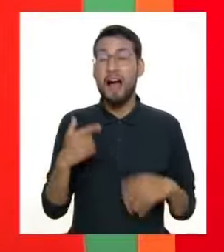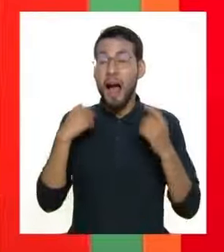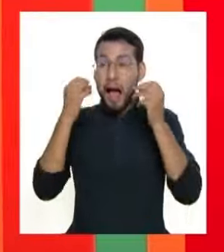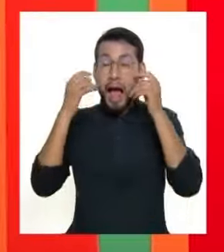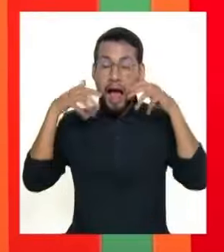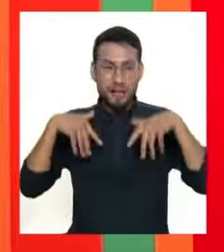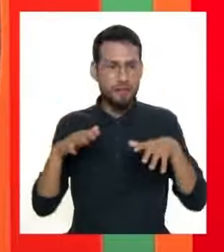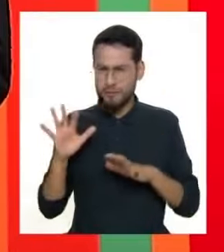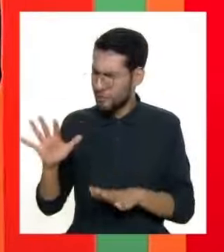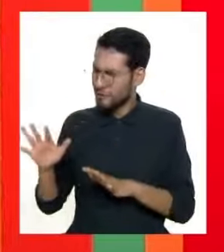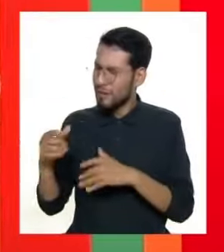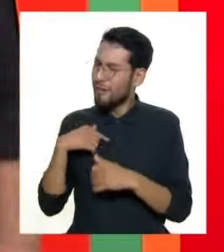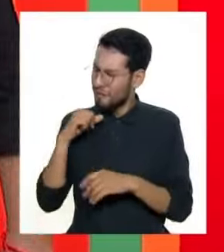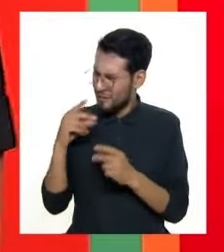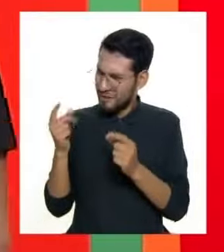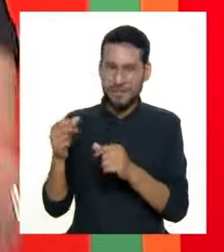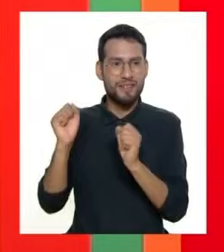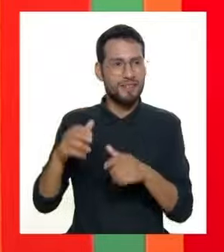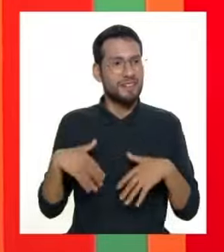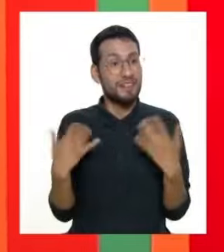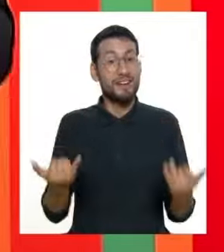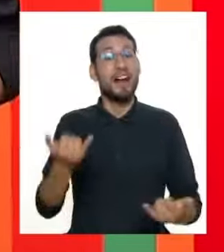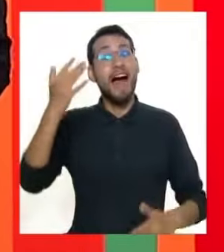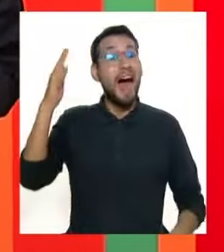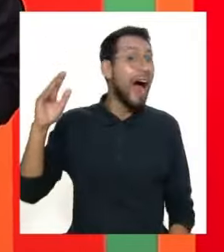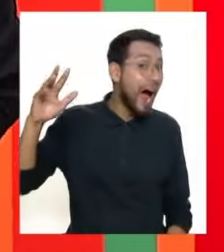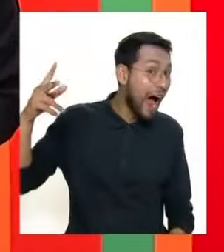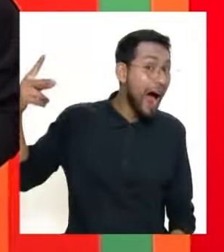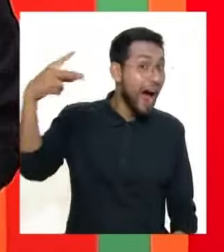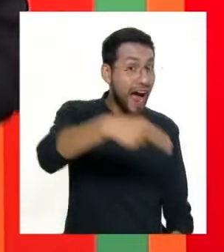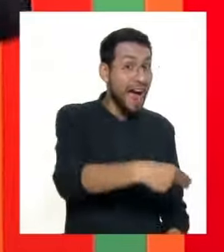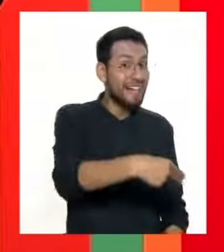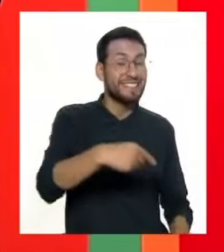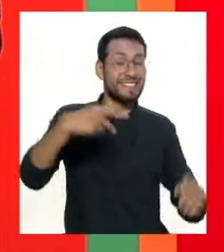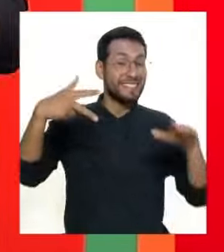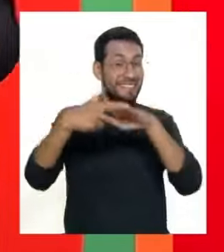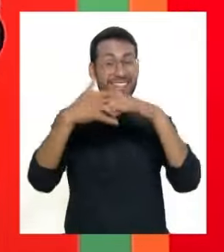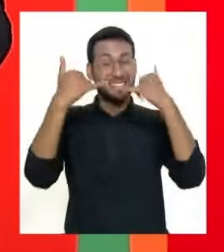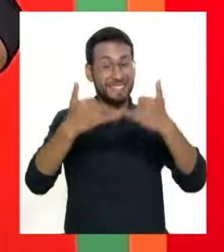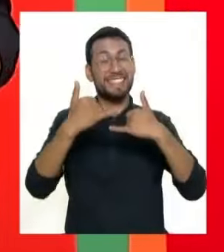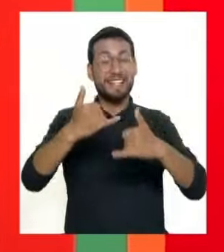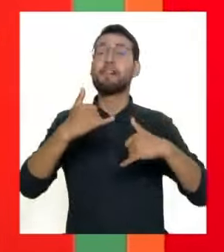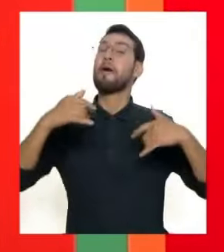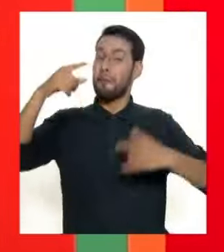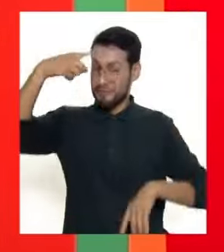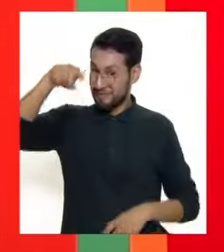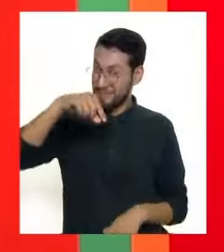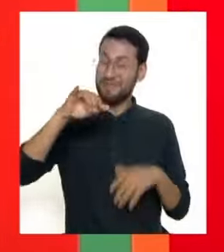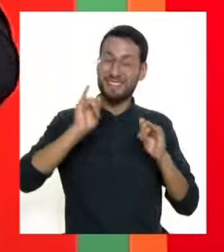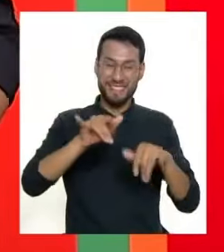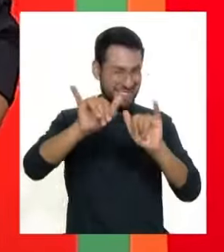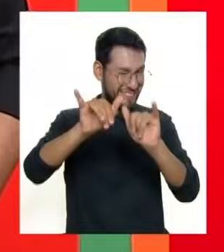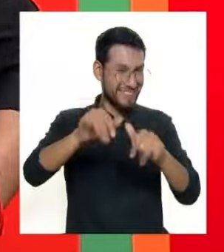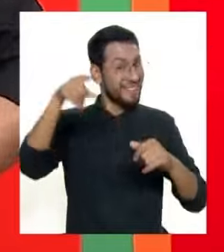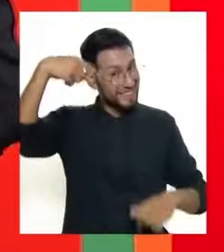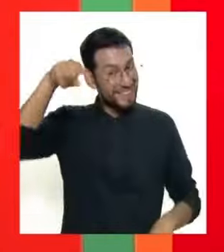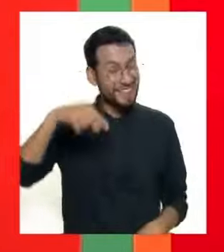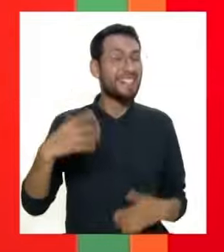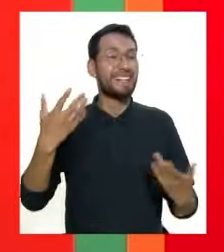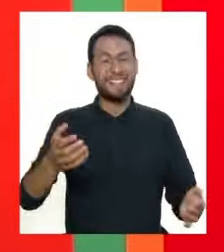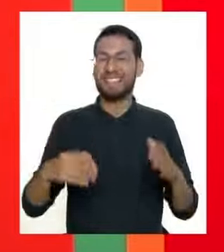no la hagas larga porque yo estoy diciendo rapidito para que puedas decir... ¡Nos vamos a la pausa! Y ya regresamos aquí. No te muevas, ya